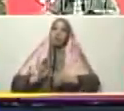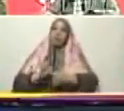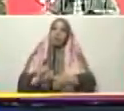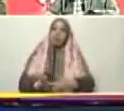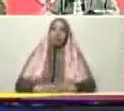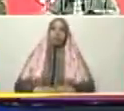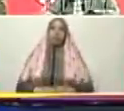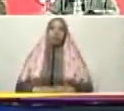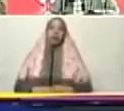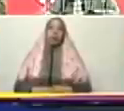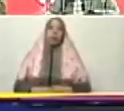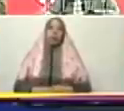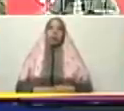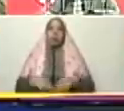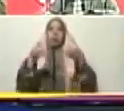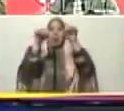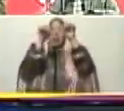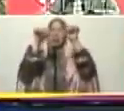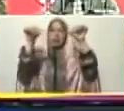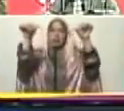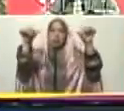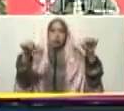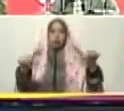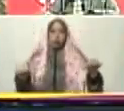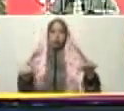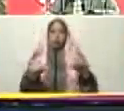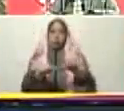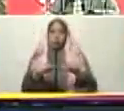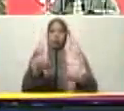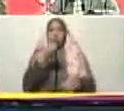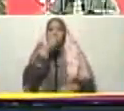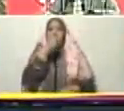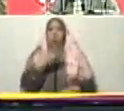tenemos una estructura brutal gigantesca